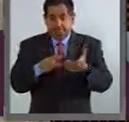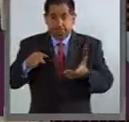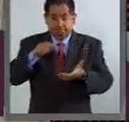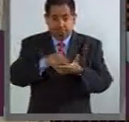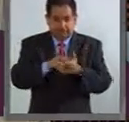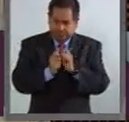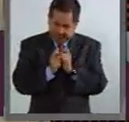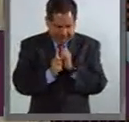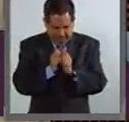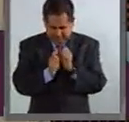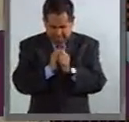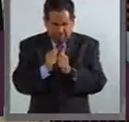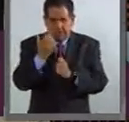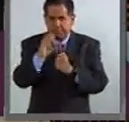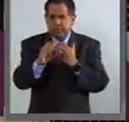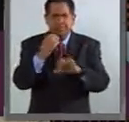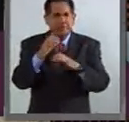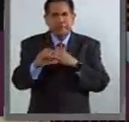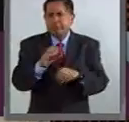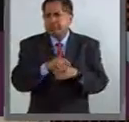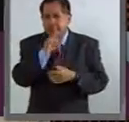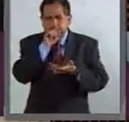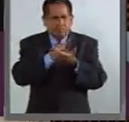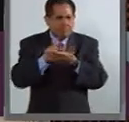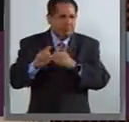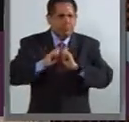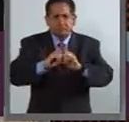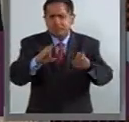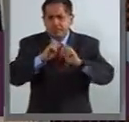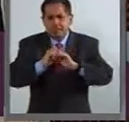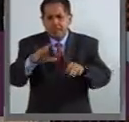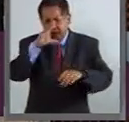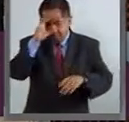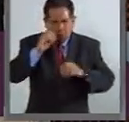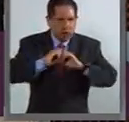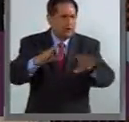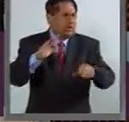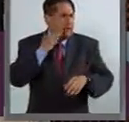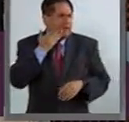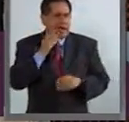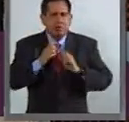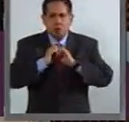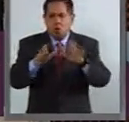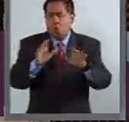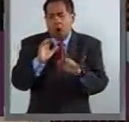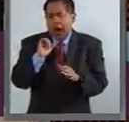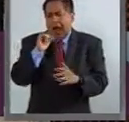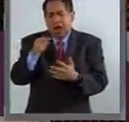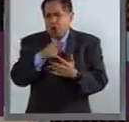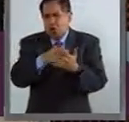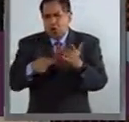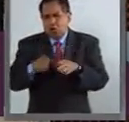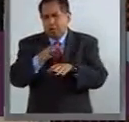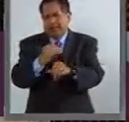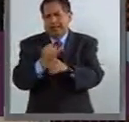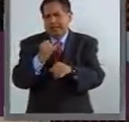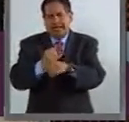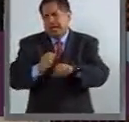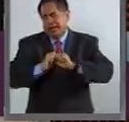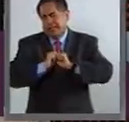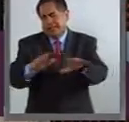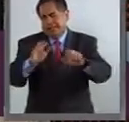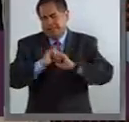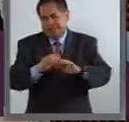ya posteando un tweet, están subiendo información a Facebook o a cualquier otra red